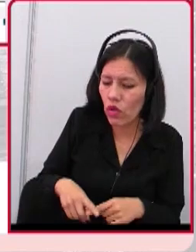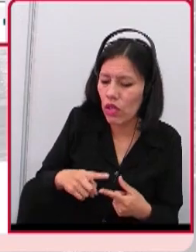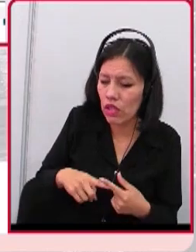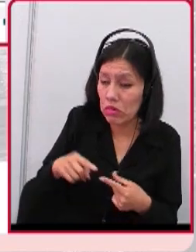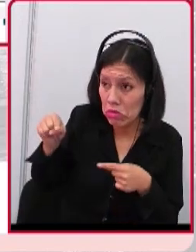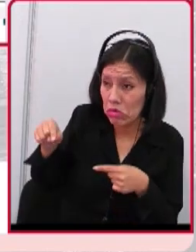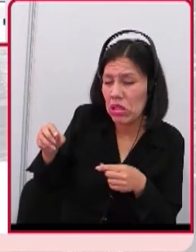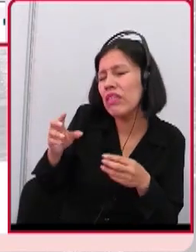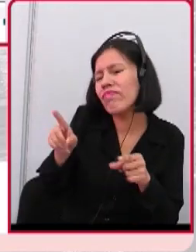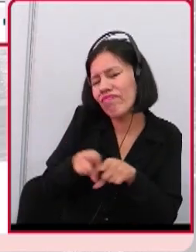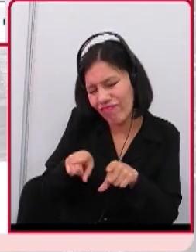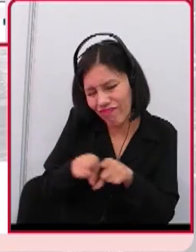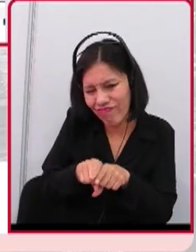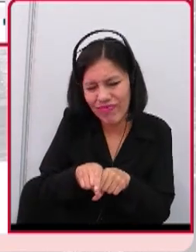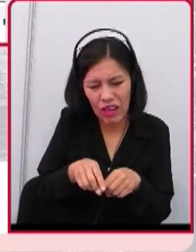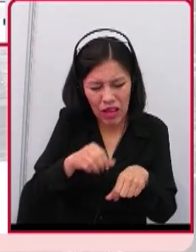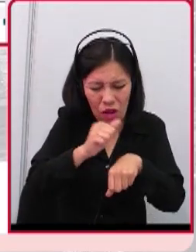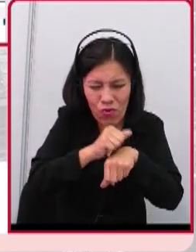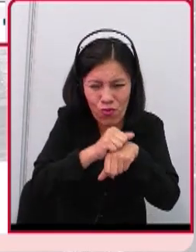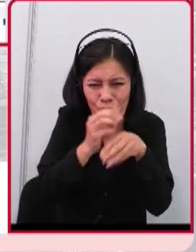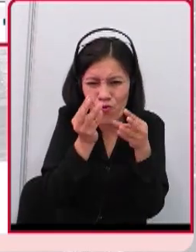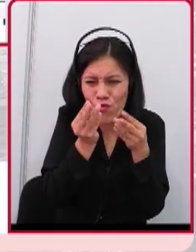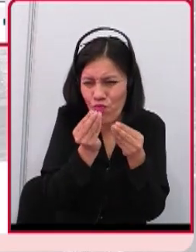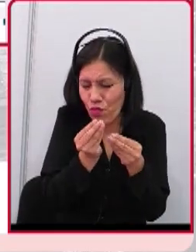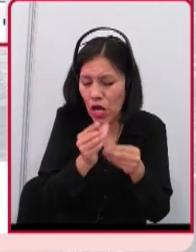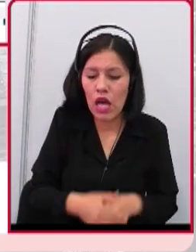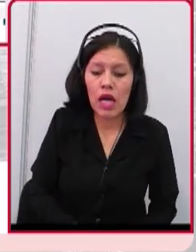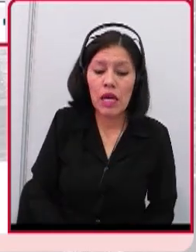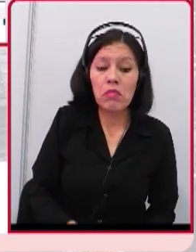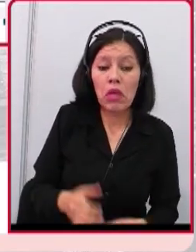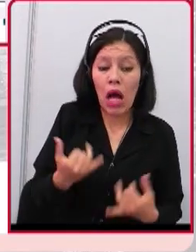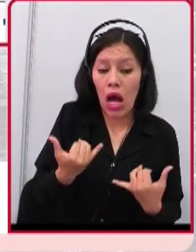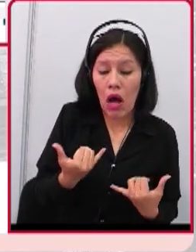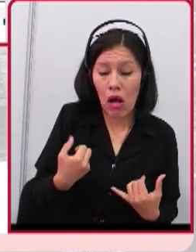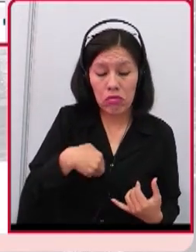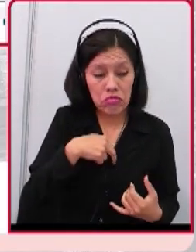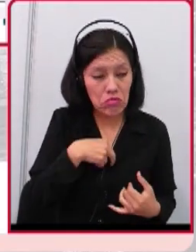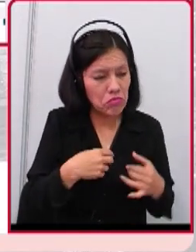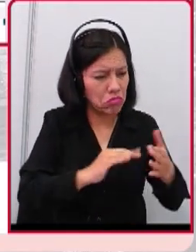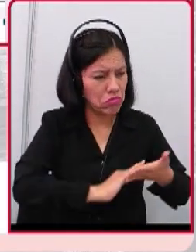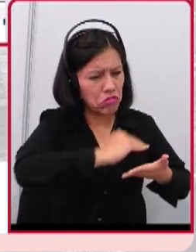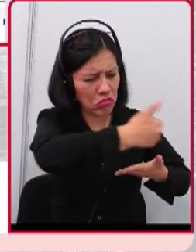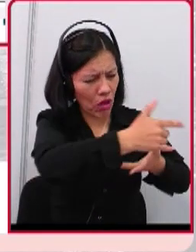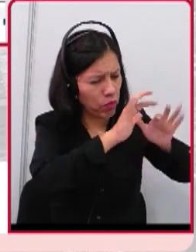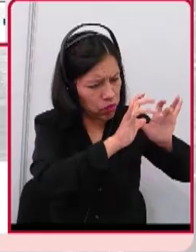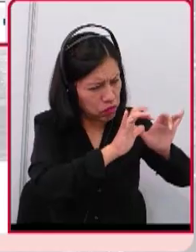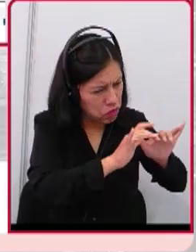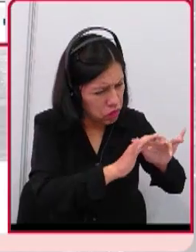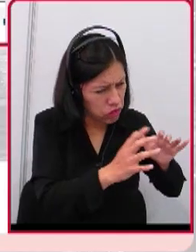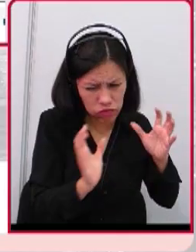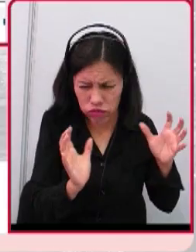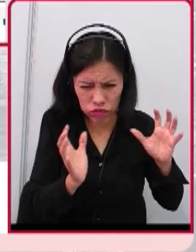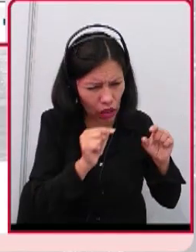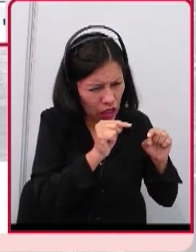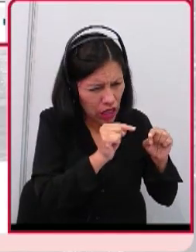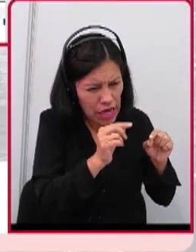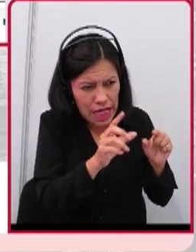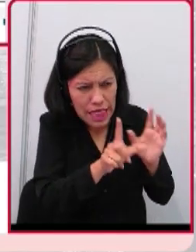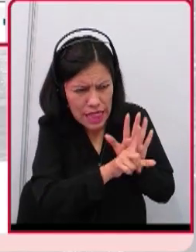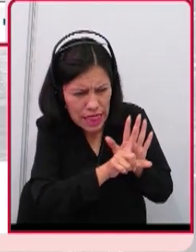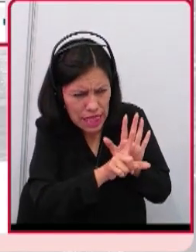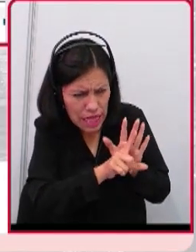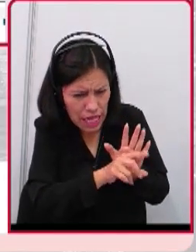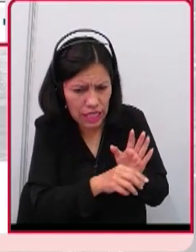bastante pequeño. Ahora, al simular las leyes, nosotros utilizamos el método de turning bands. Como